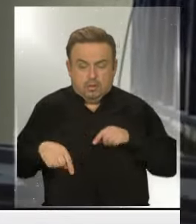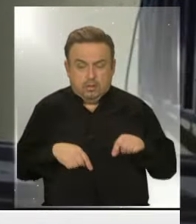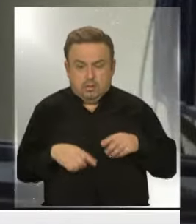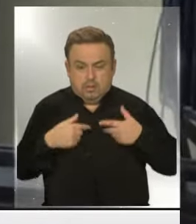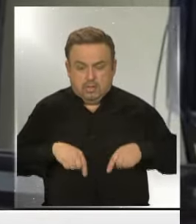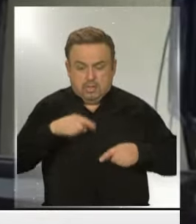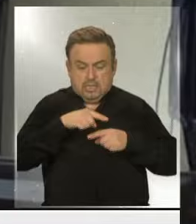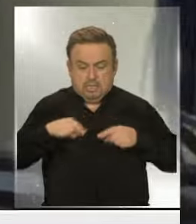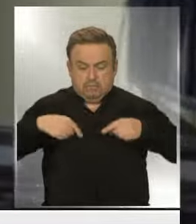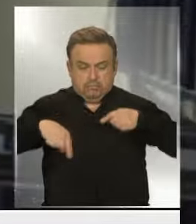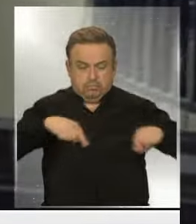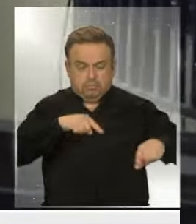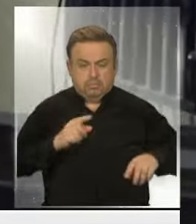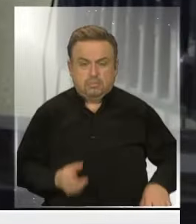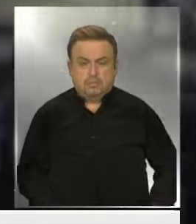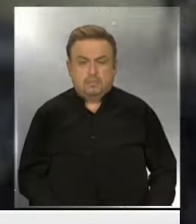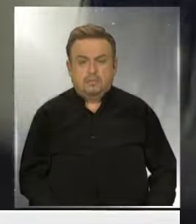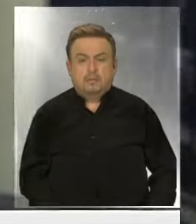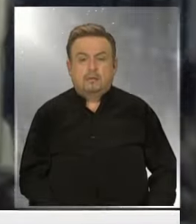esta semana.